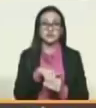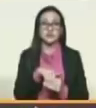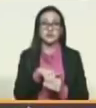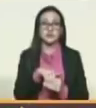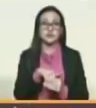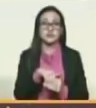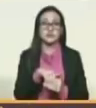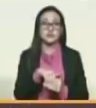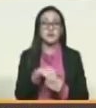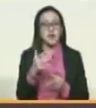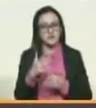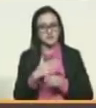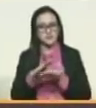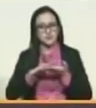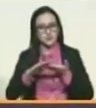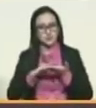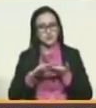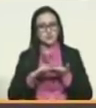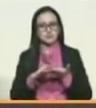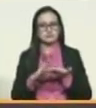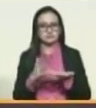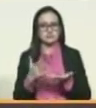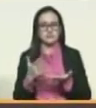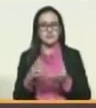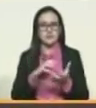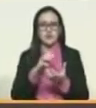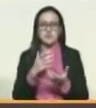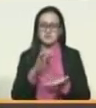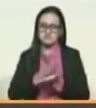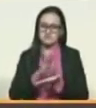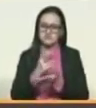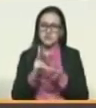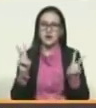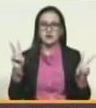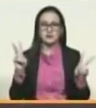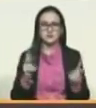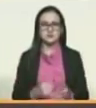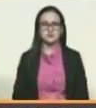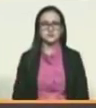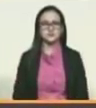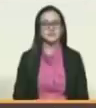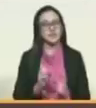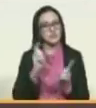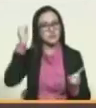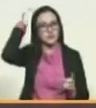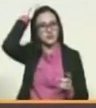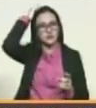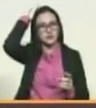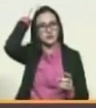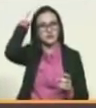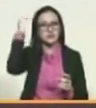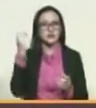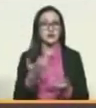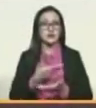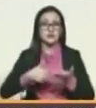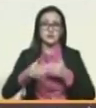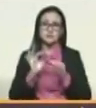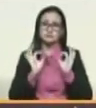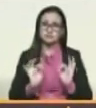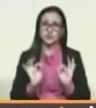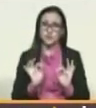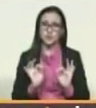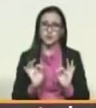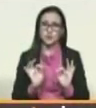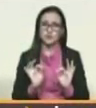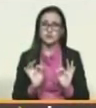la diferencia entre los venezolanos y las venezolanas de forma pacífica, de forma democrática, de forma que consolidemos el Estado de